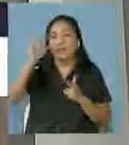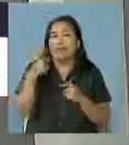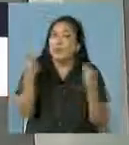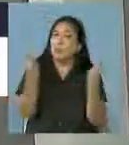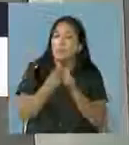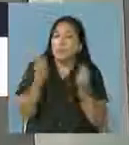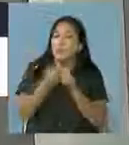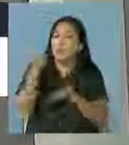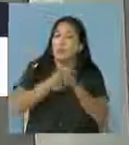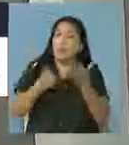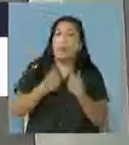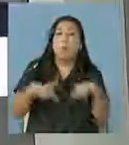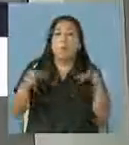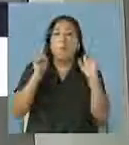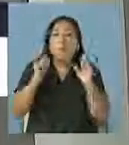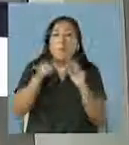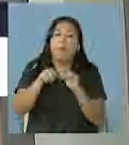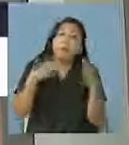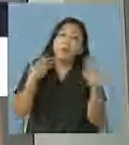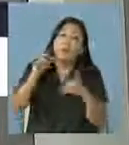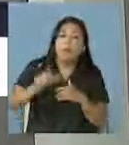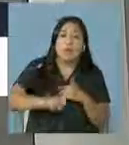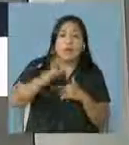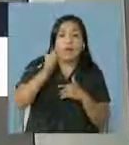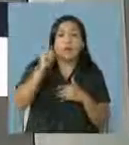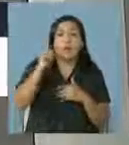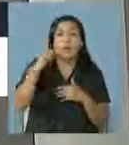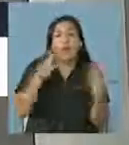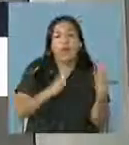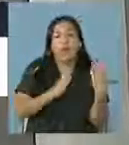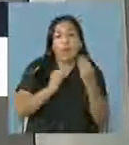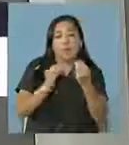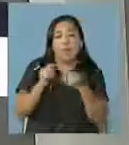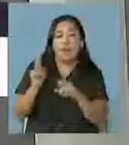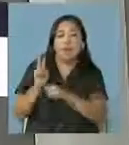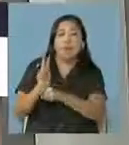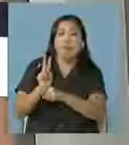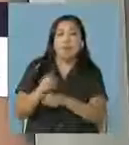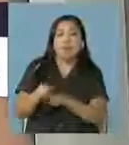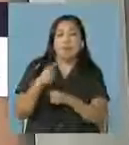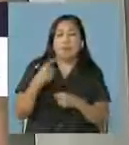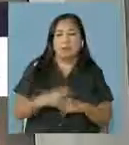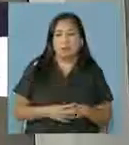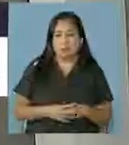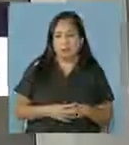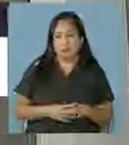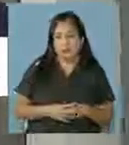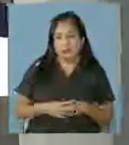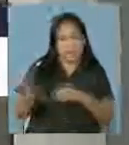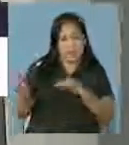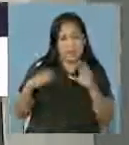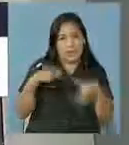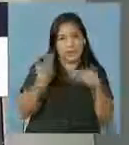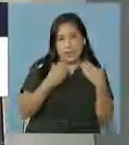un montón así que bueno Esperemos seguir por por ese camino que los delanteros danan gol y nosotros apoyarlo desde el juego y la entrega llega de la mejor